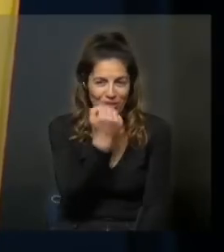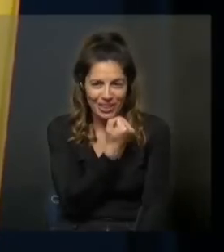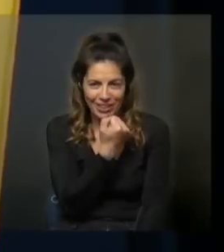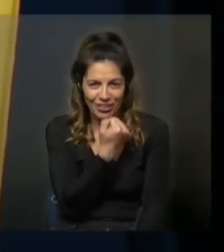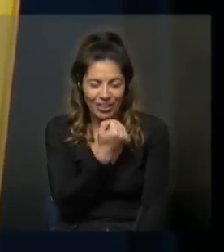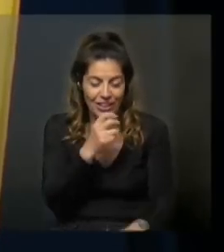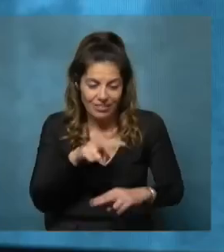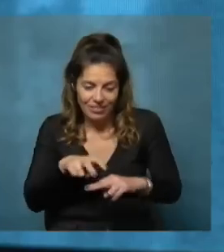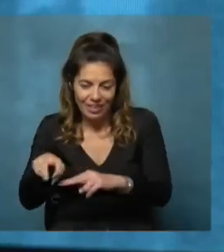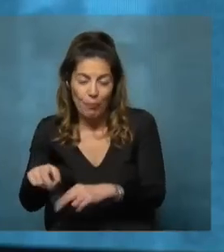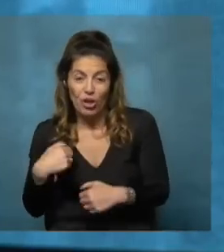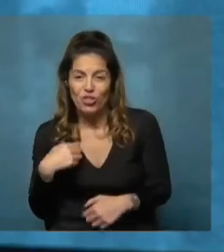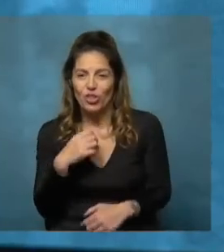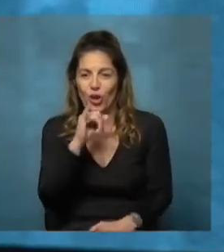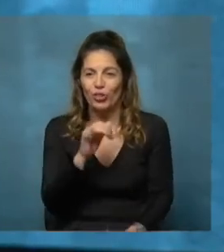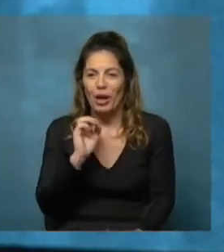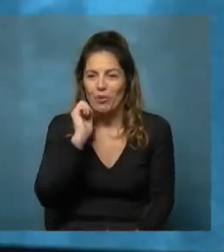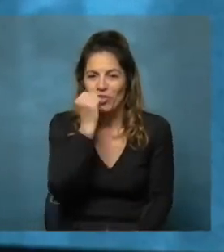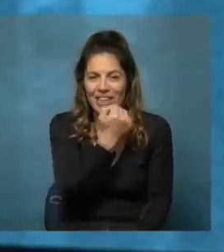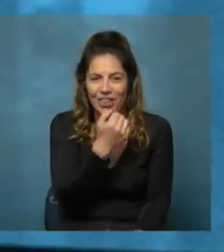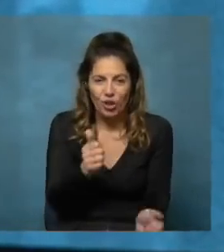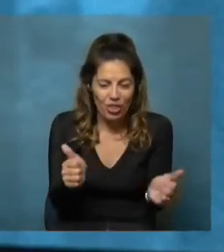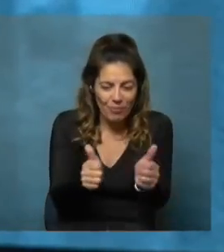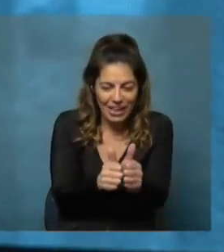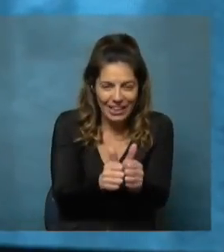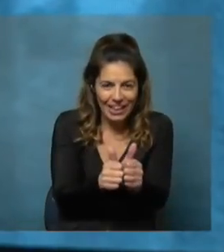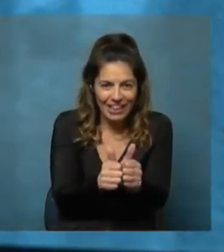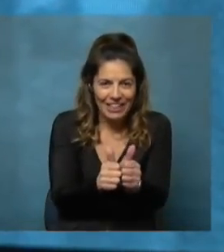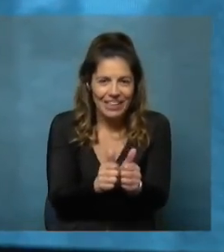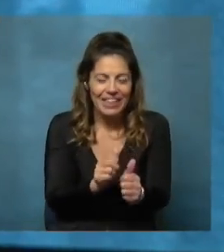de parejas que solamente se decían círculo